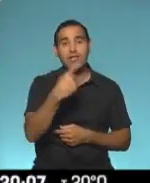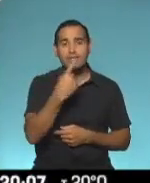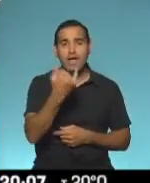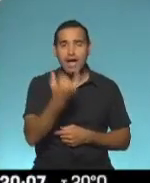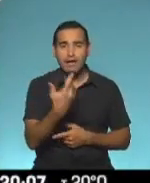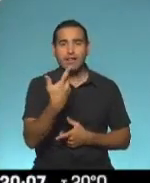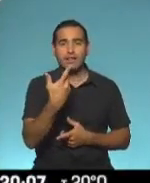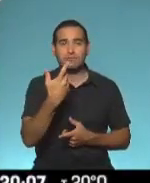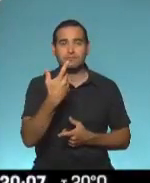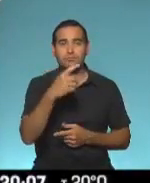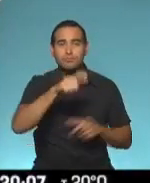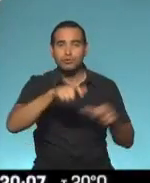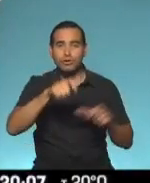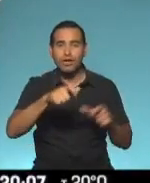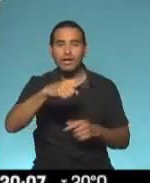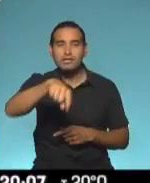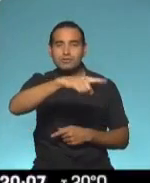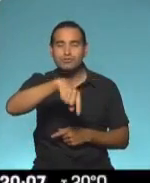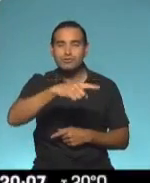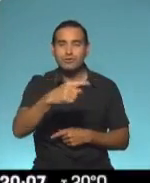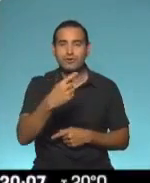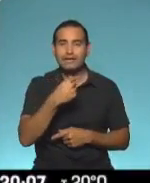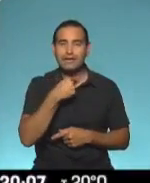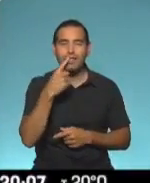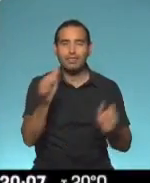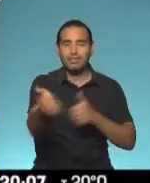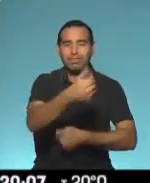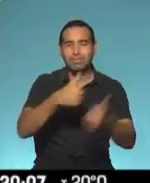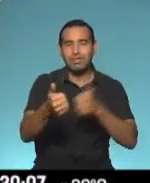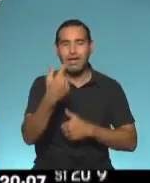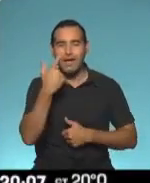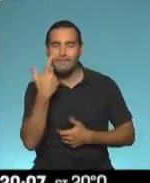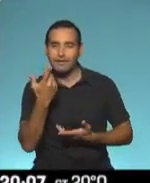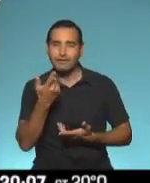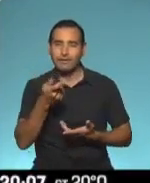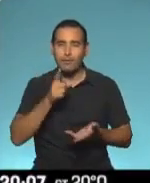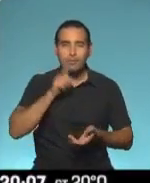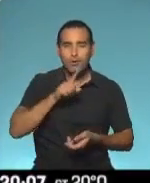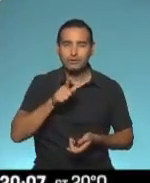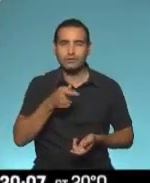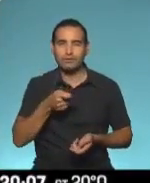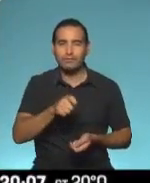pululaban por la cámara, tratando de hacer un lobby para sacar resoluciones favorables.